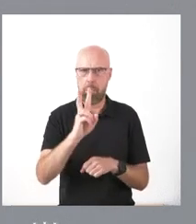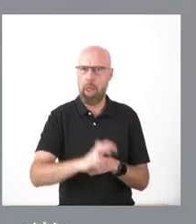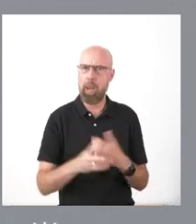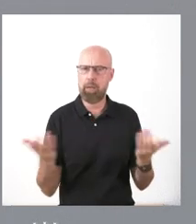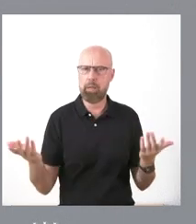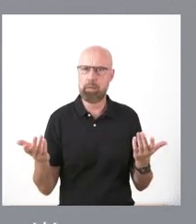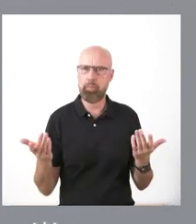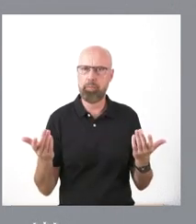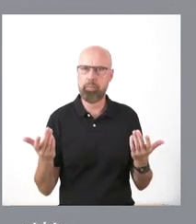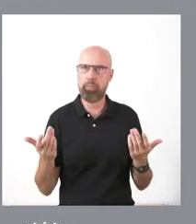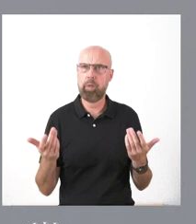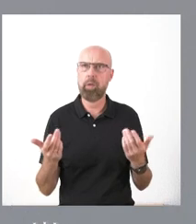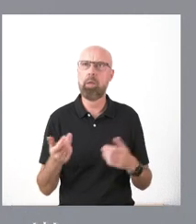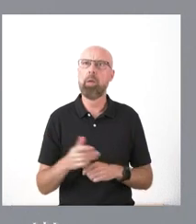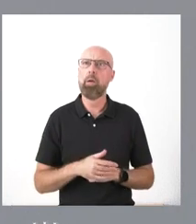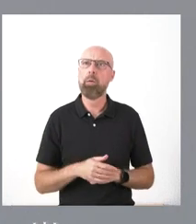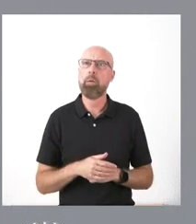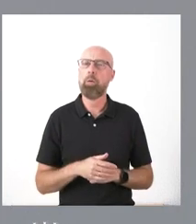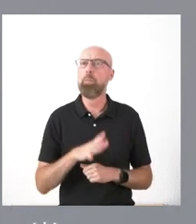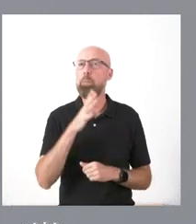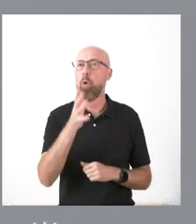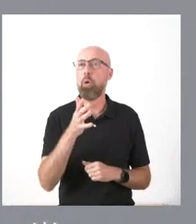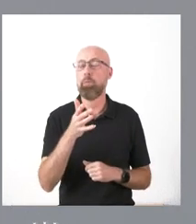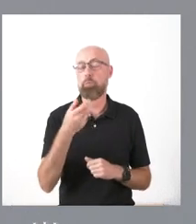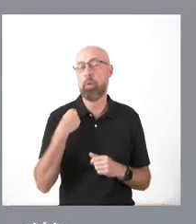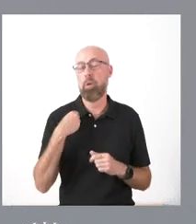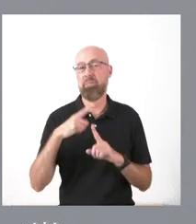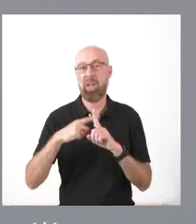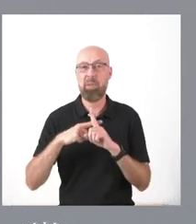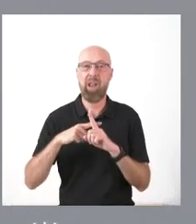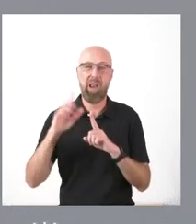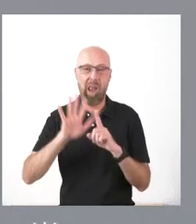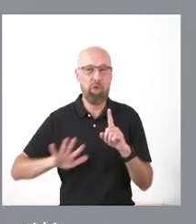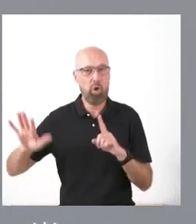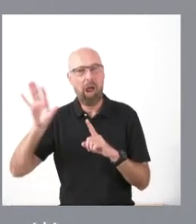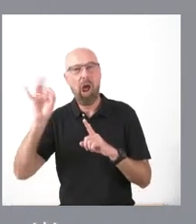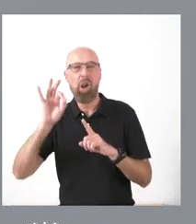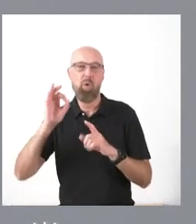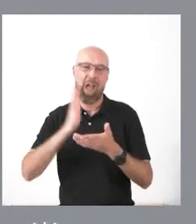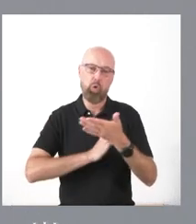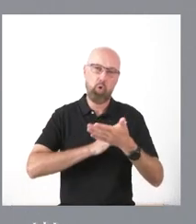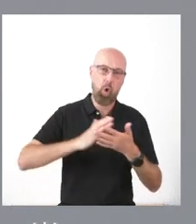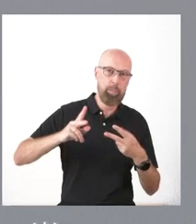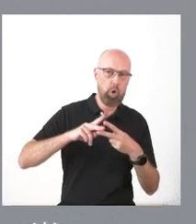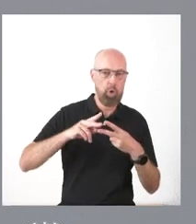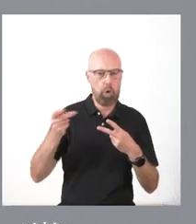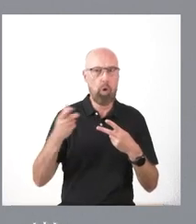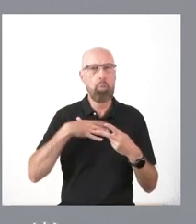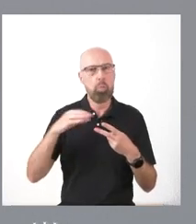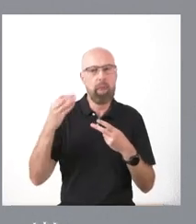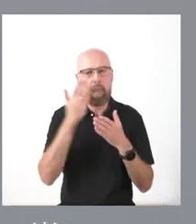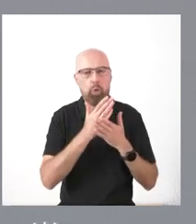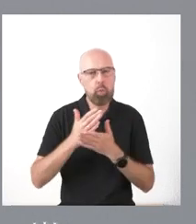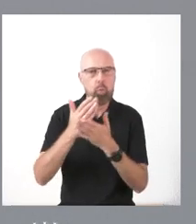en la medida lógicamente en que a nivel nacional o autonómico podamos ver posibilidades pues se puede estudiar